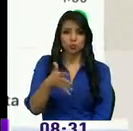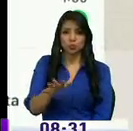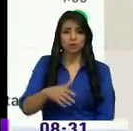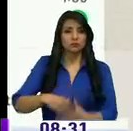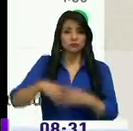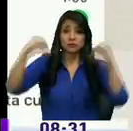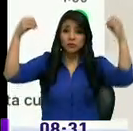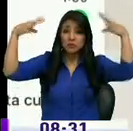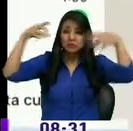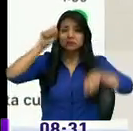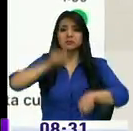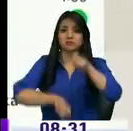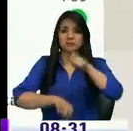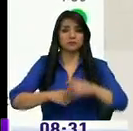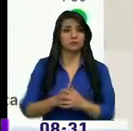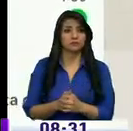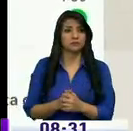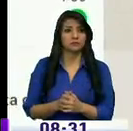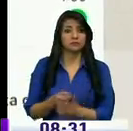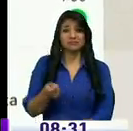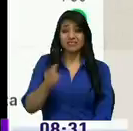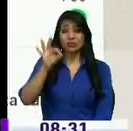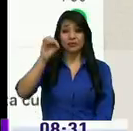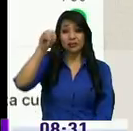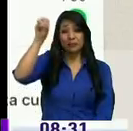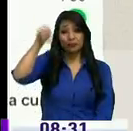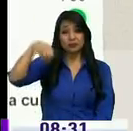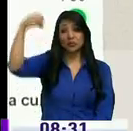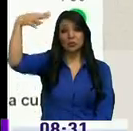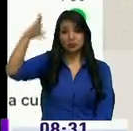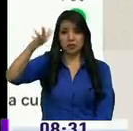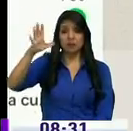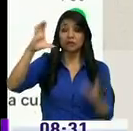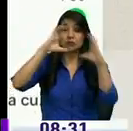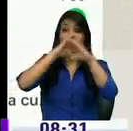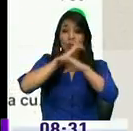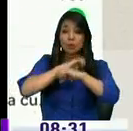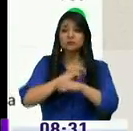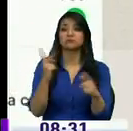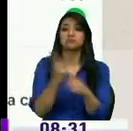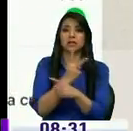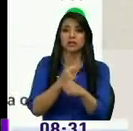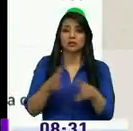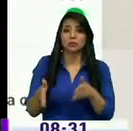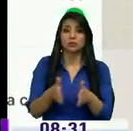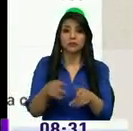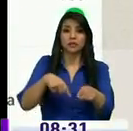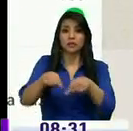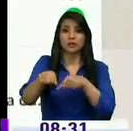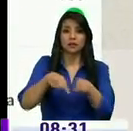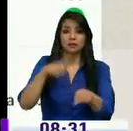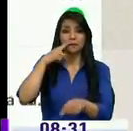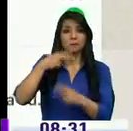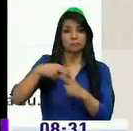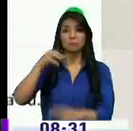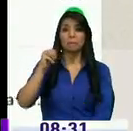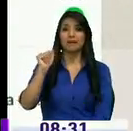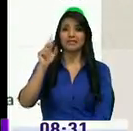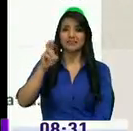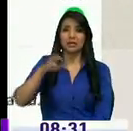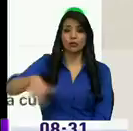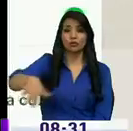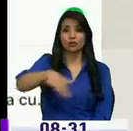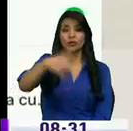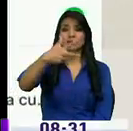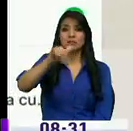tiene las luminarias dañadas. Ya casi el 90% no se encienden y en la noche es muy peligroso la vialidad. Marcelo Tequis, esto es en Los Chillos,